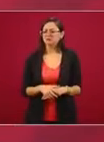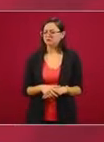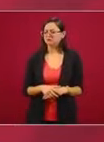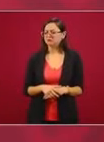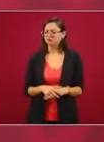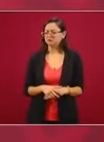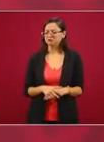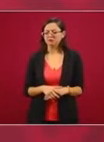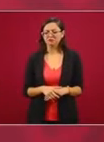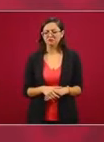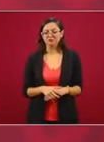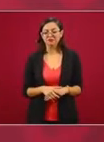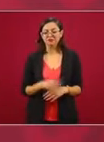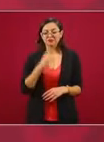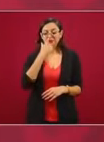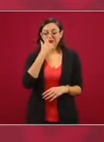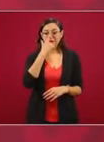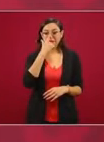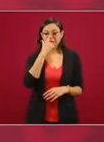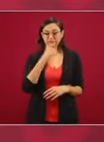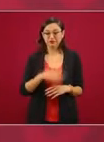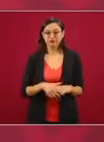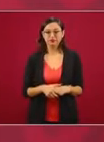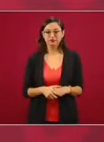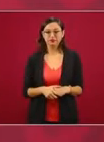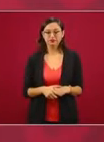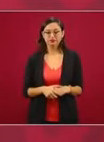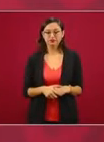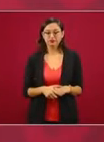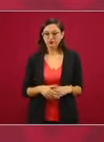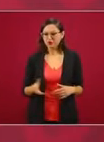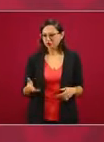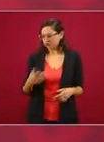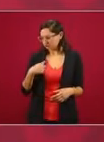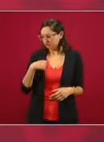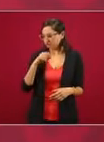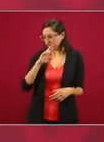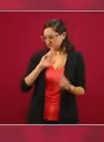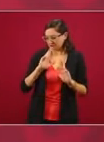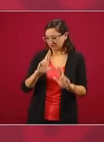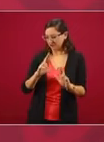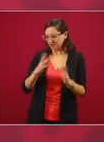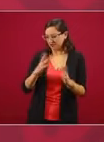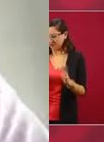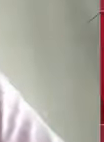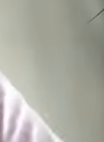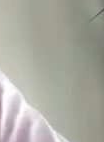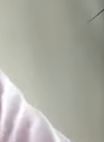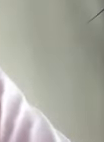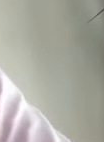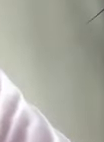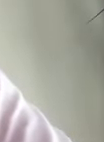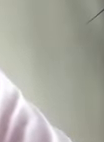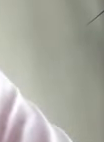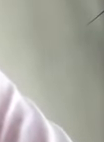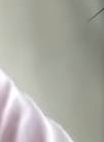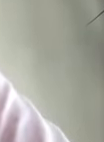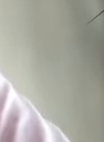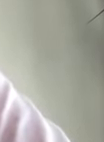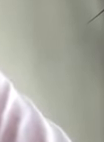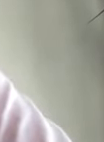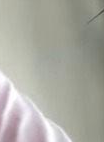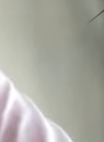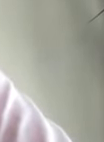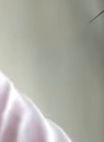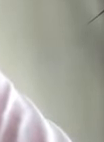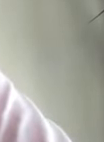sí. Y bueno, nada más un poquito para delinear. Llevo de todas maneras mi certificado. Hoy el presidente hizo un llamado a los diputados